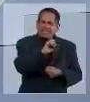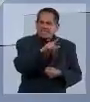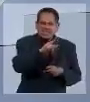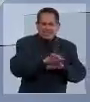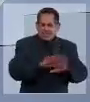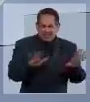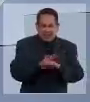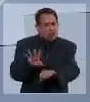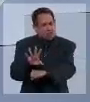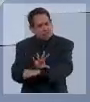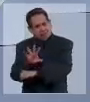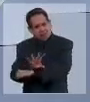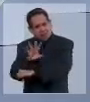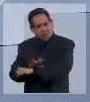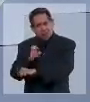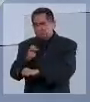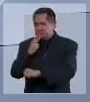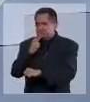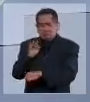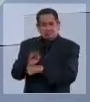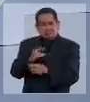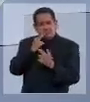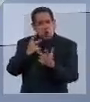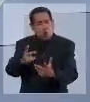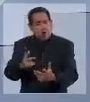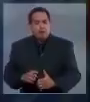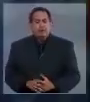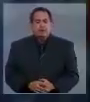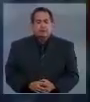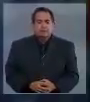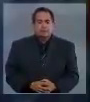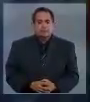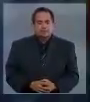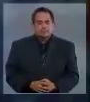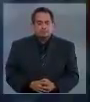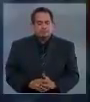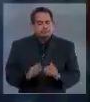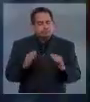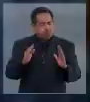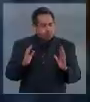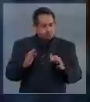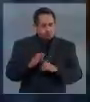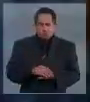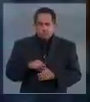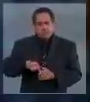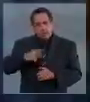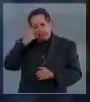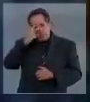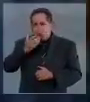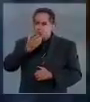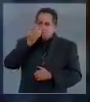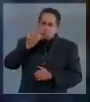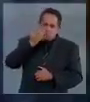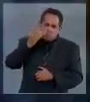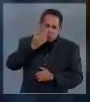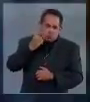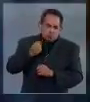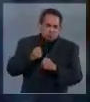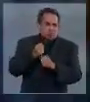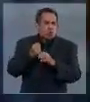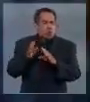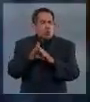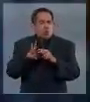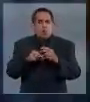que en cierta medida dañan el mundo. Ya. Tenemos, digamos, una tradición en México de vivir a espaldas al mar.